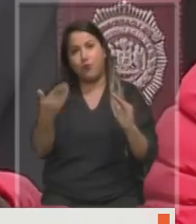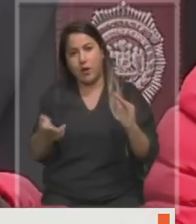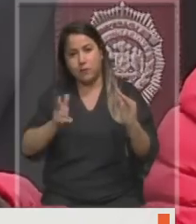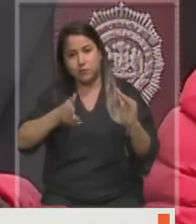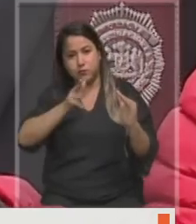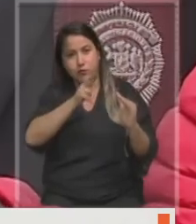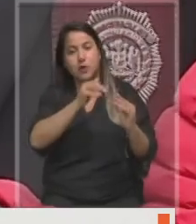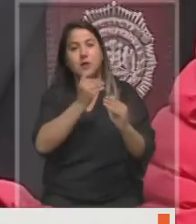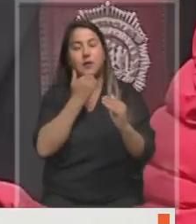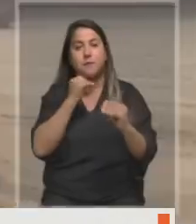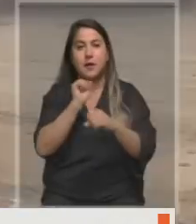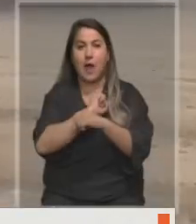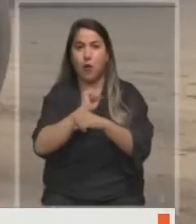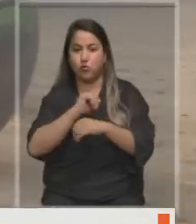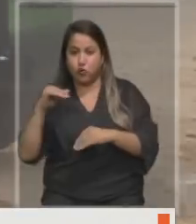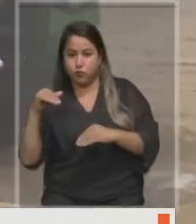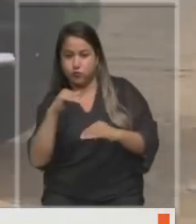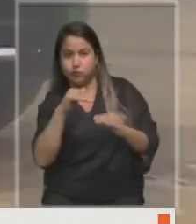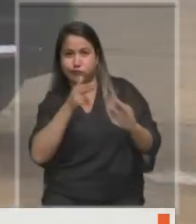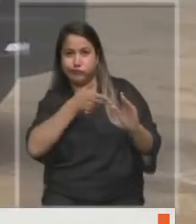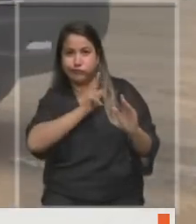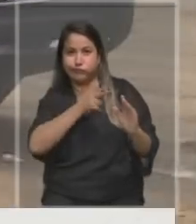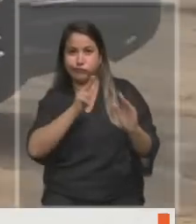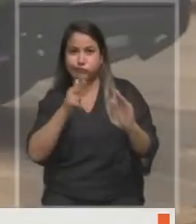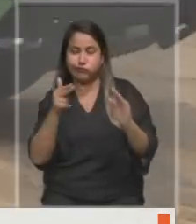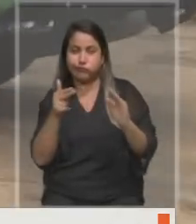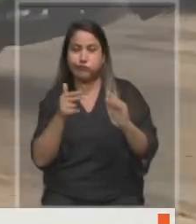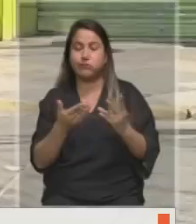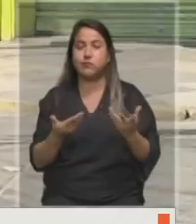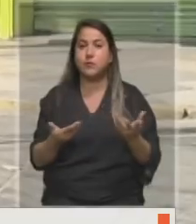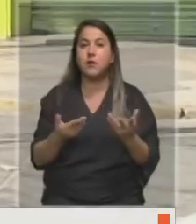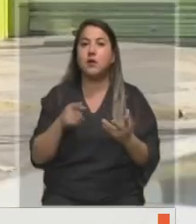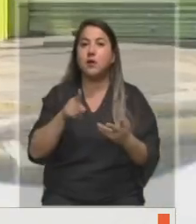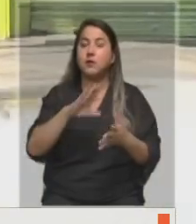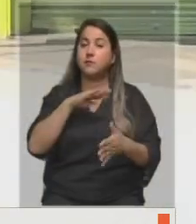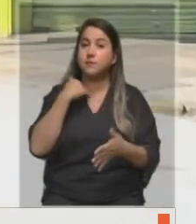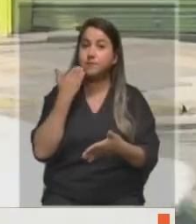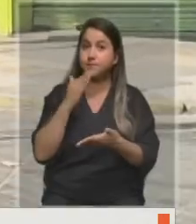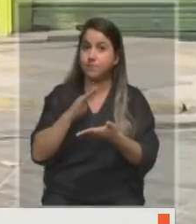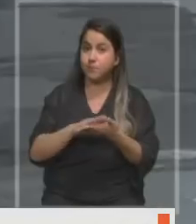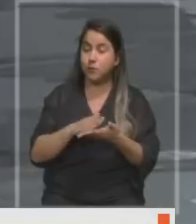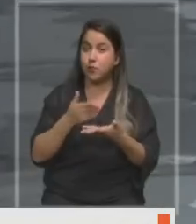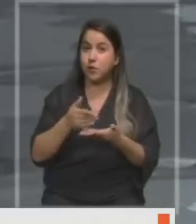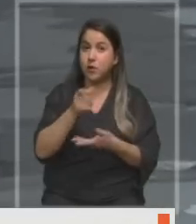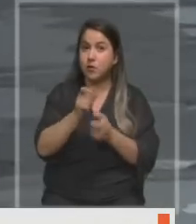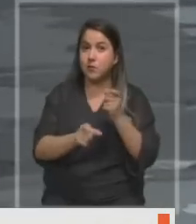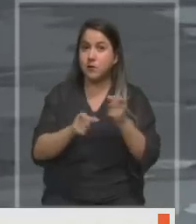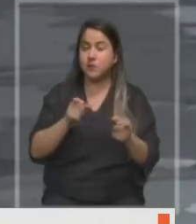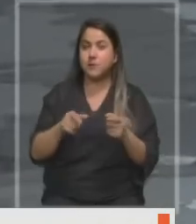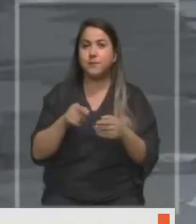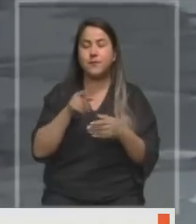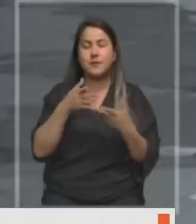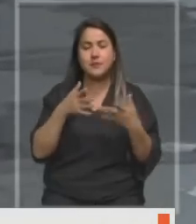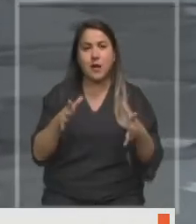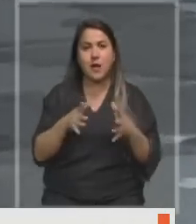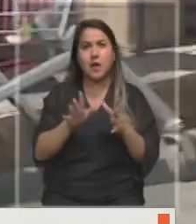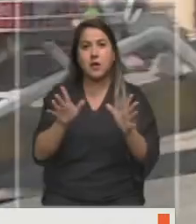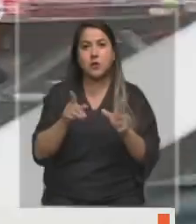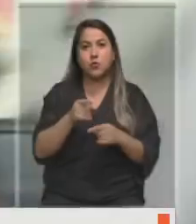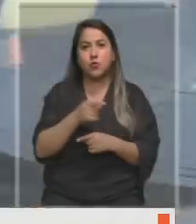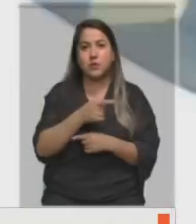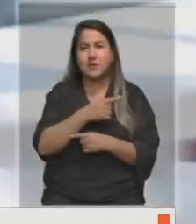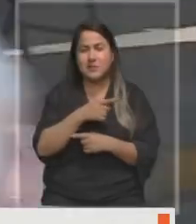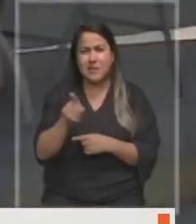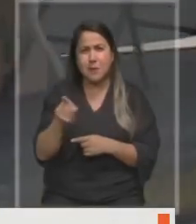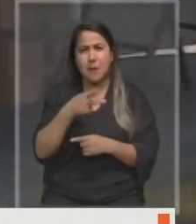en un vehículo que se encuentra estacionado un homicidio múltiple que rápidamente remeció a la comunidad que lleva ya semanas consternada por los graves hechos